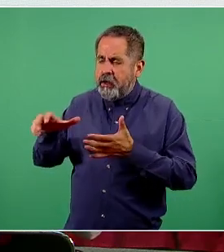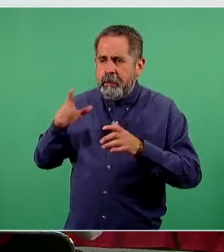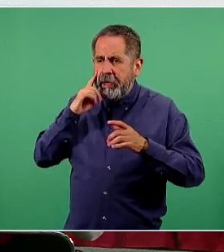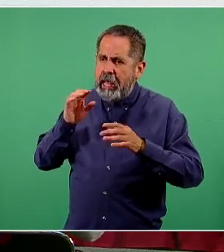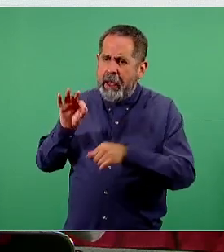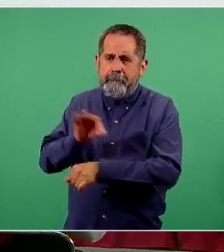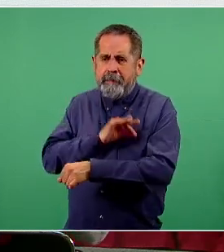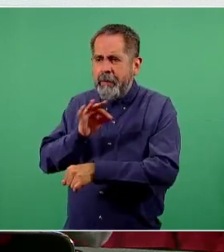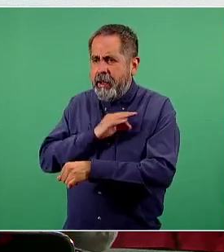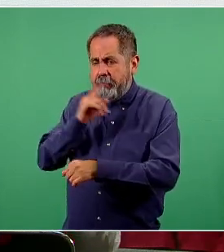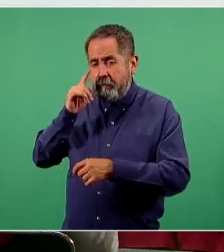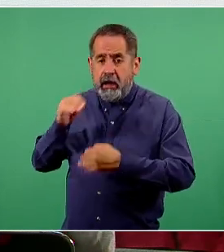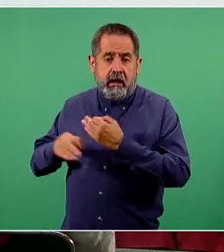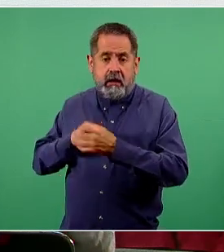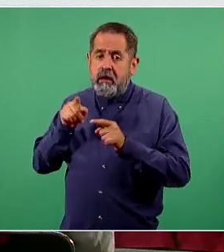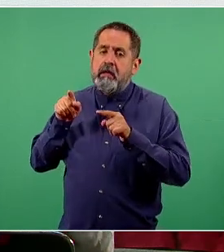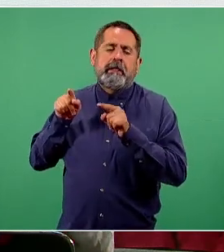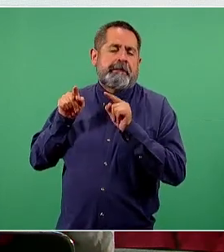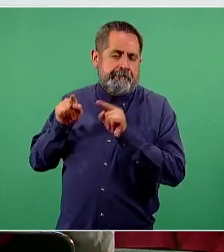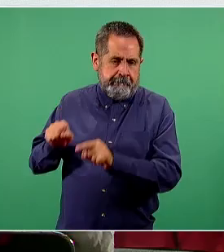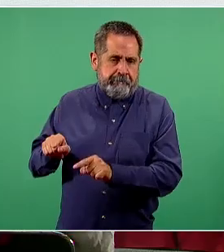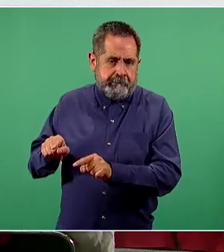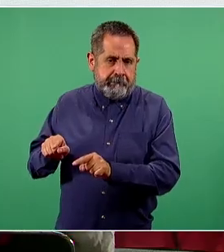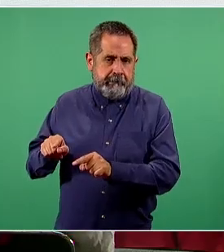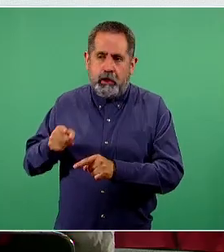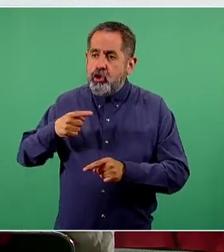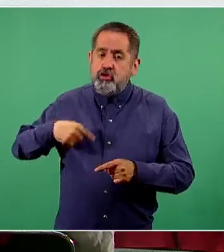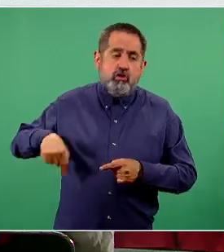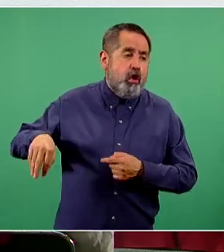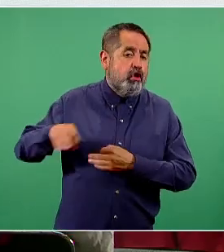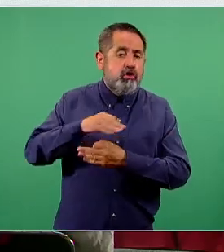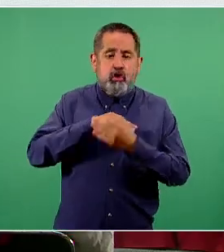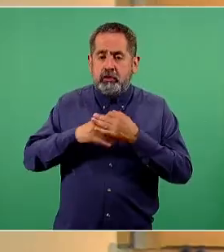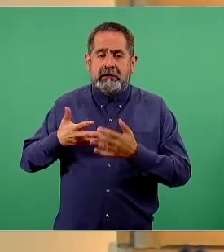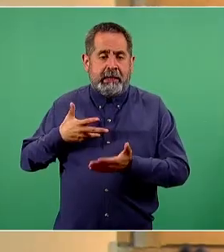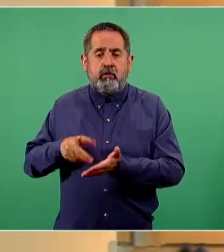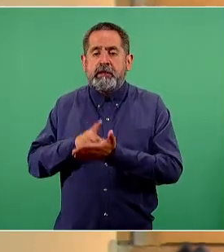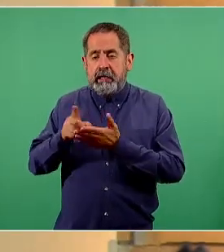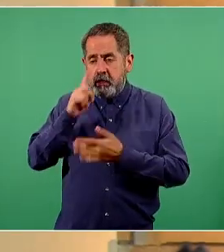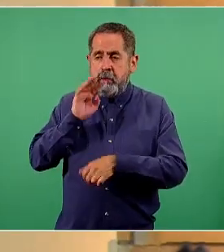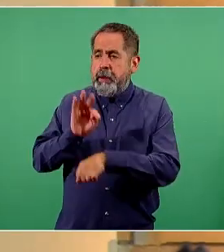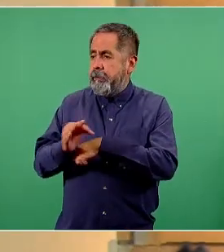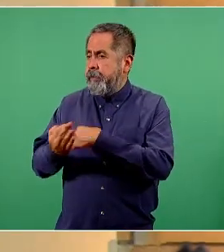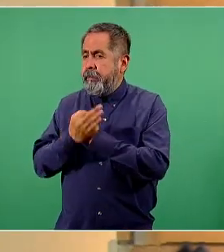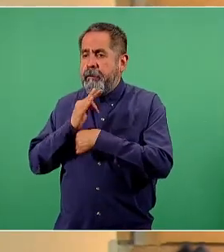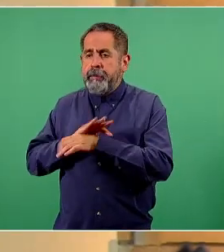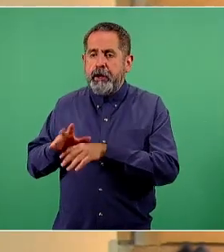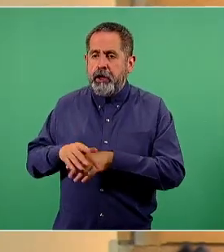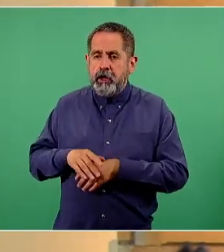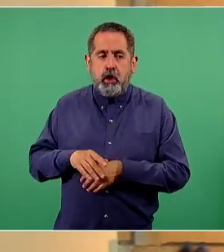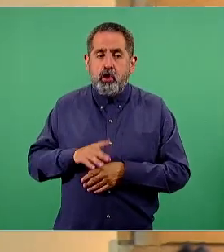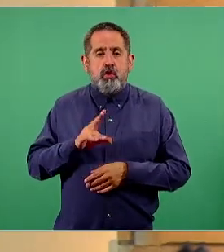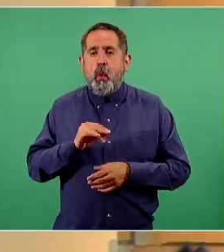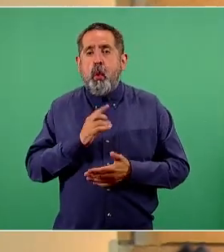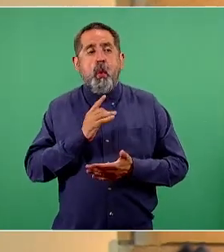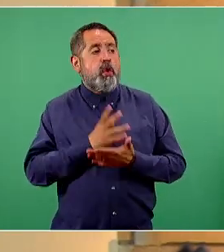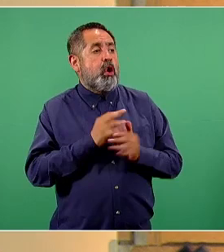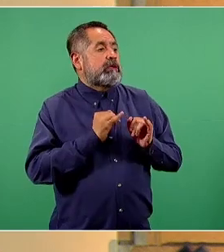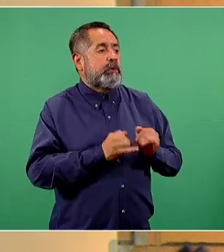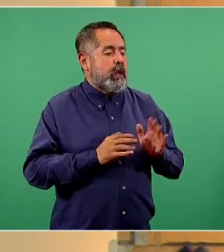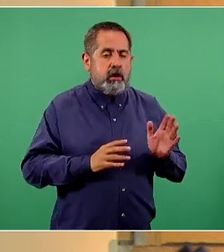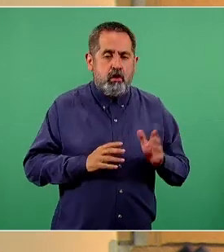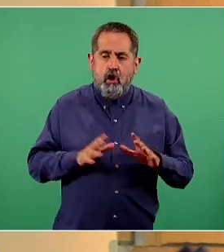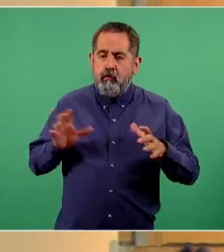se enmarca en la noción colectiva del derecho a la protección de la salud. En un momento dado, cuando